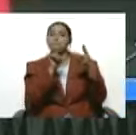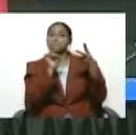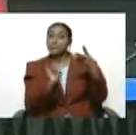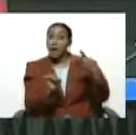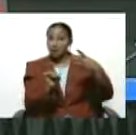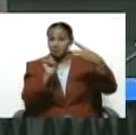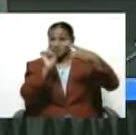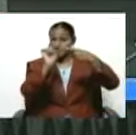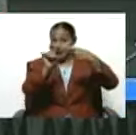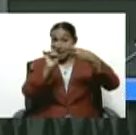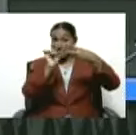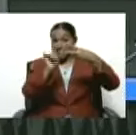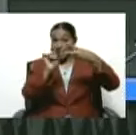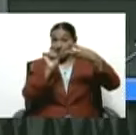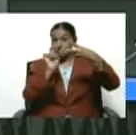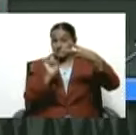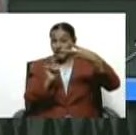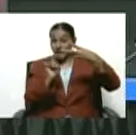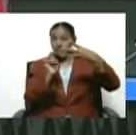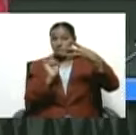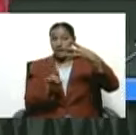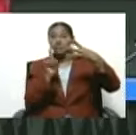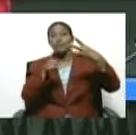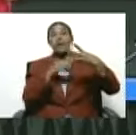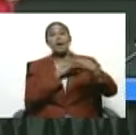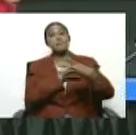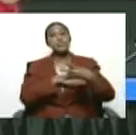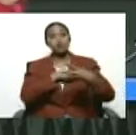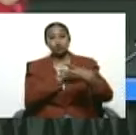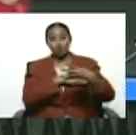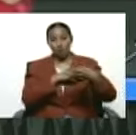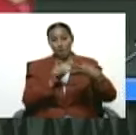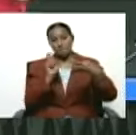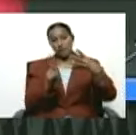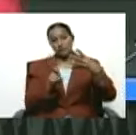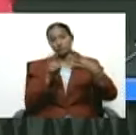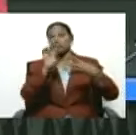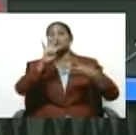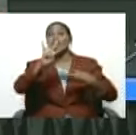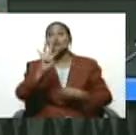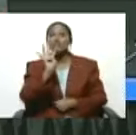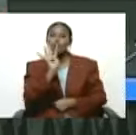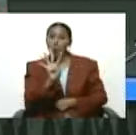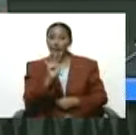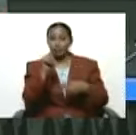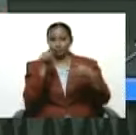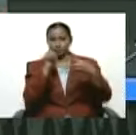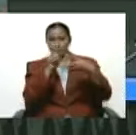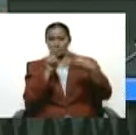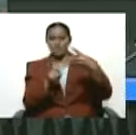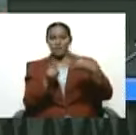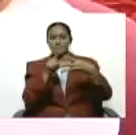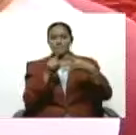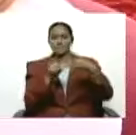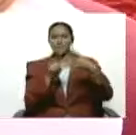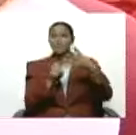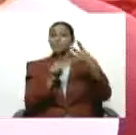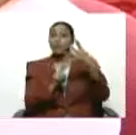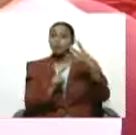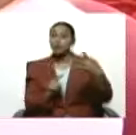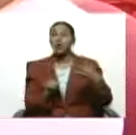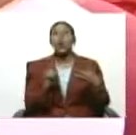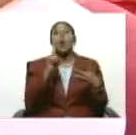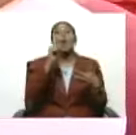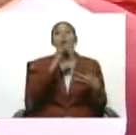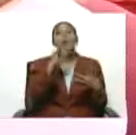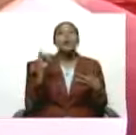de Misiones, Grandes Misiones y Bases de Misiones. Estaría en cuatro de los ejes. ¿Lo vamos a contar cuatro veces? No,